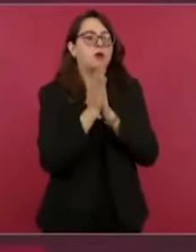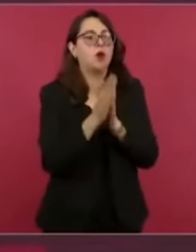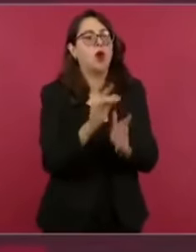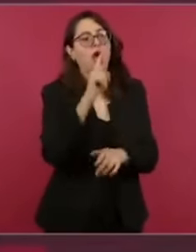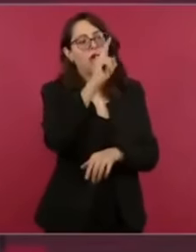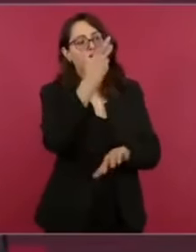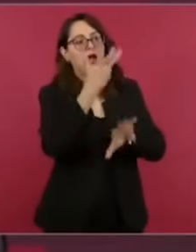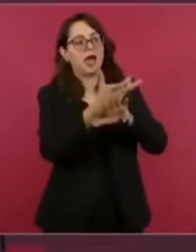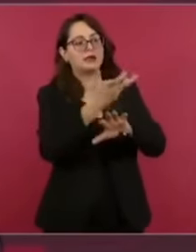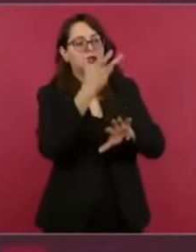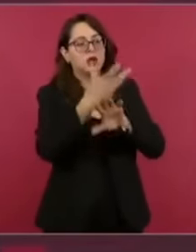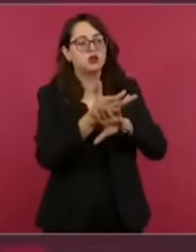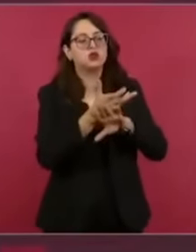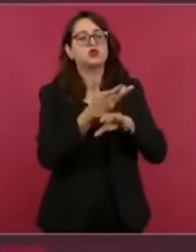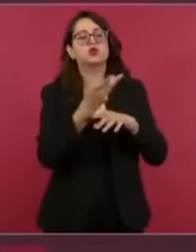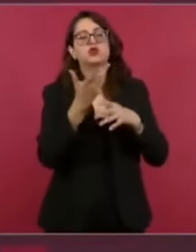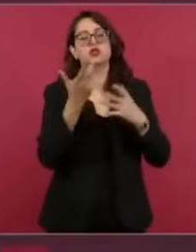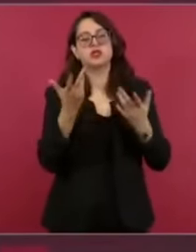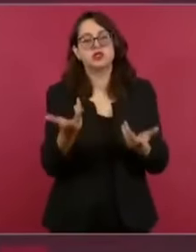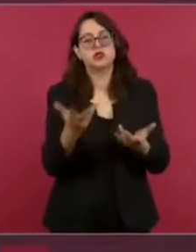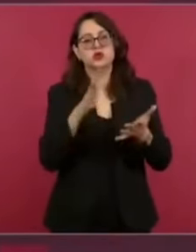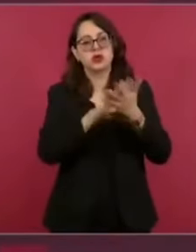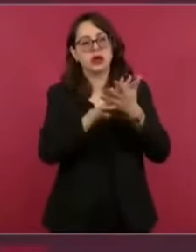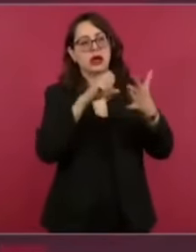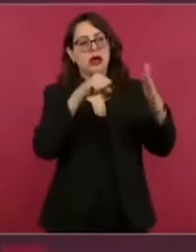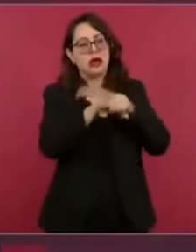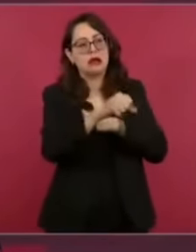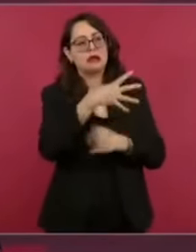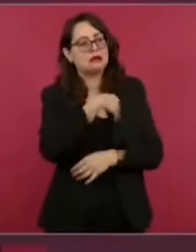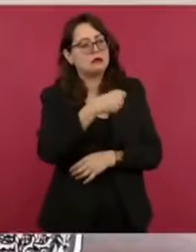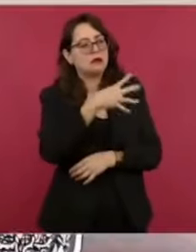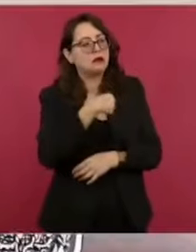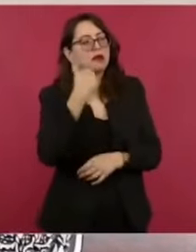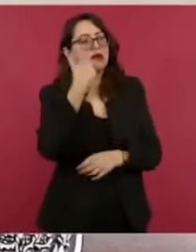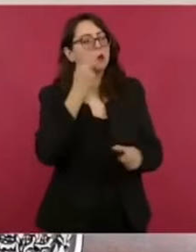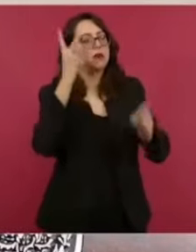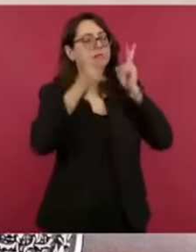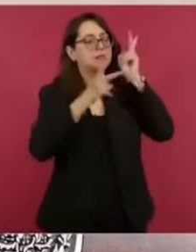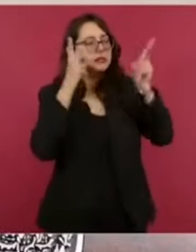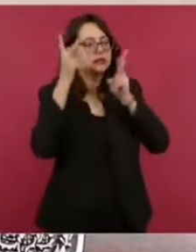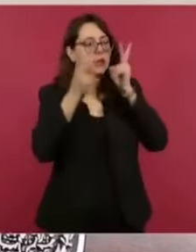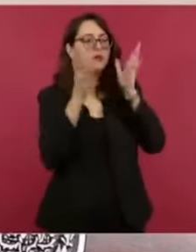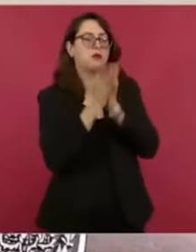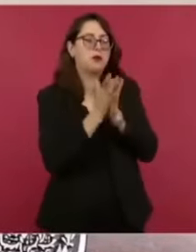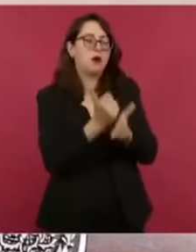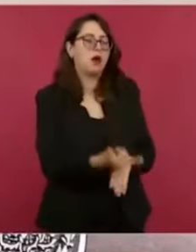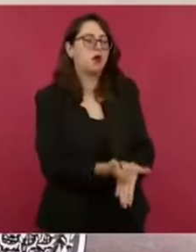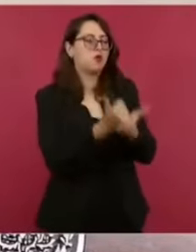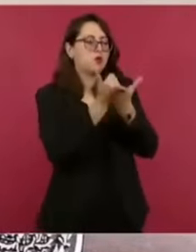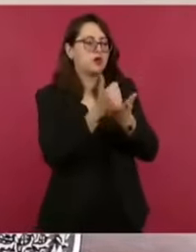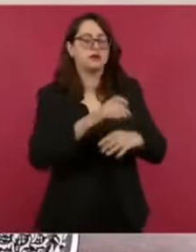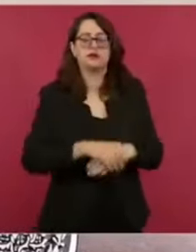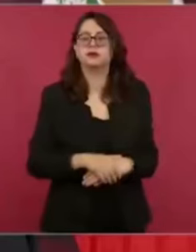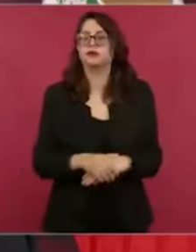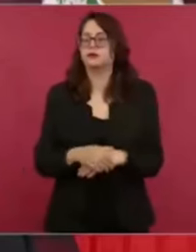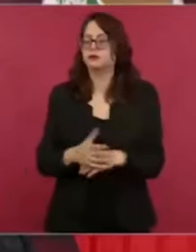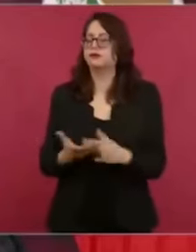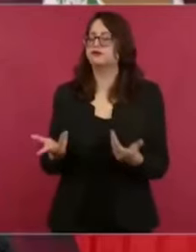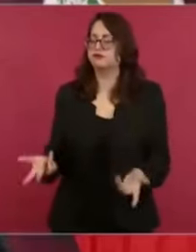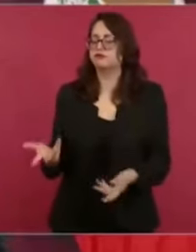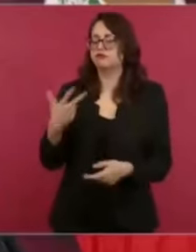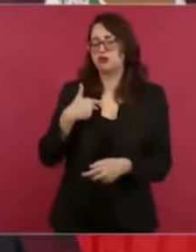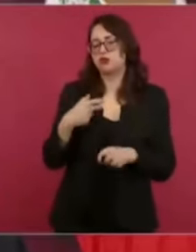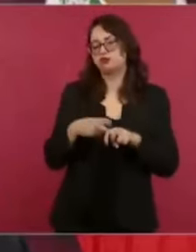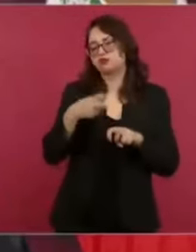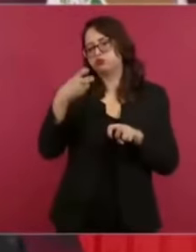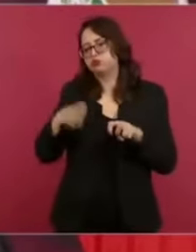a Guzmán Loera que está detenido en Estados Unidos Entonces como me bajé y la saludé y le recibí